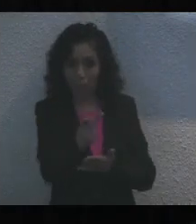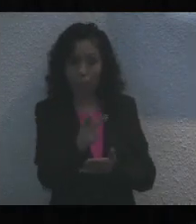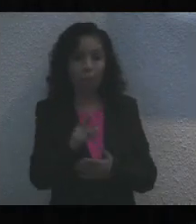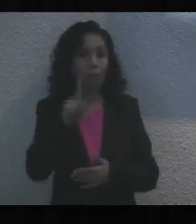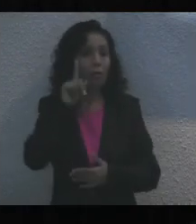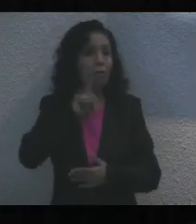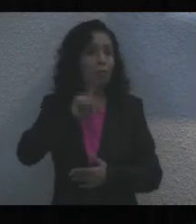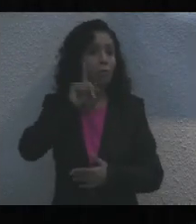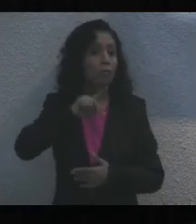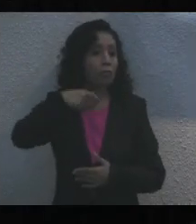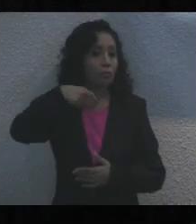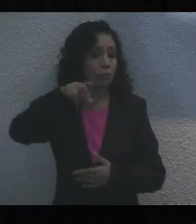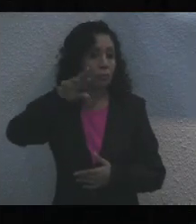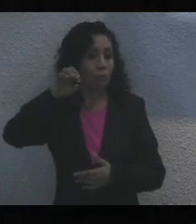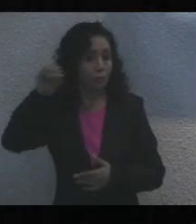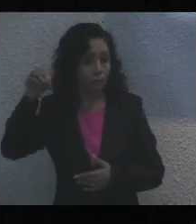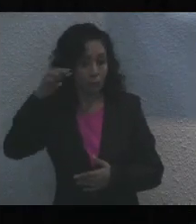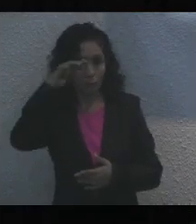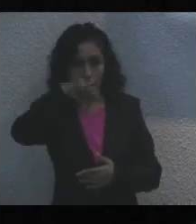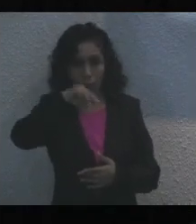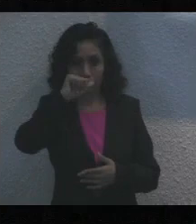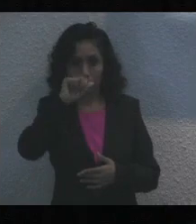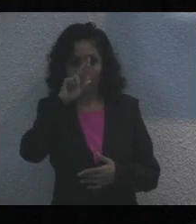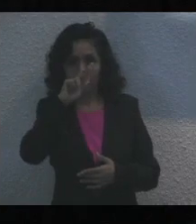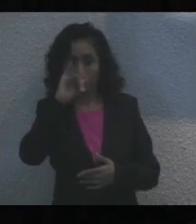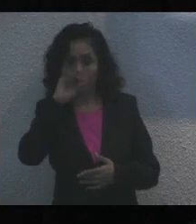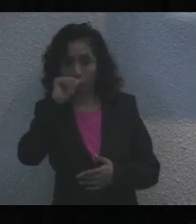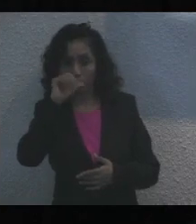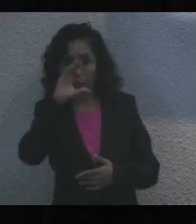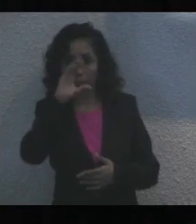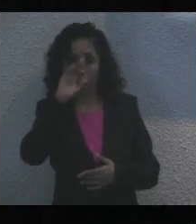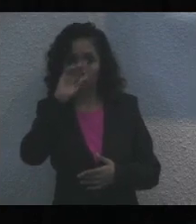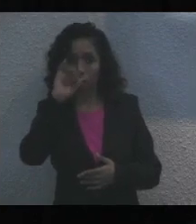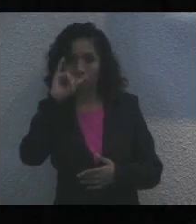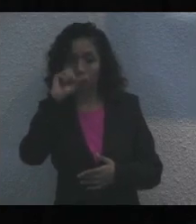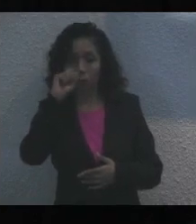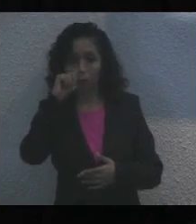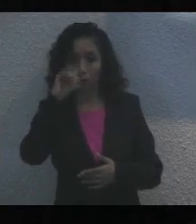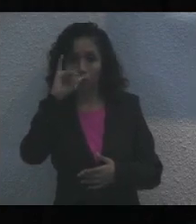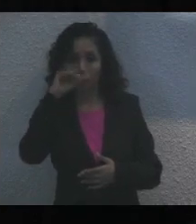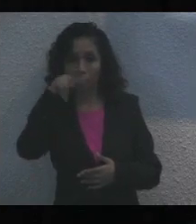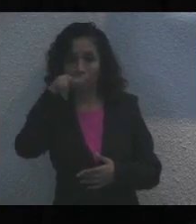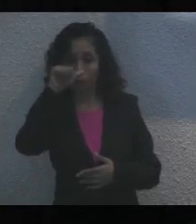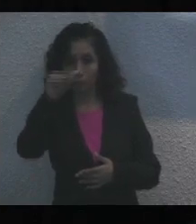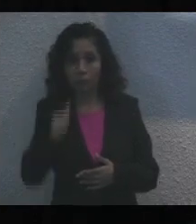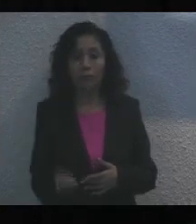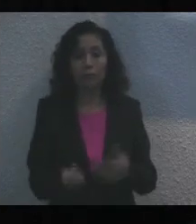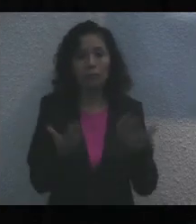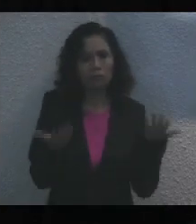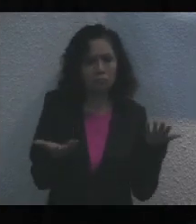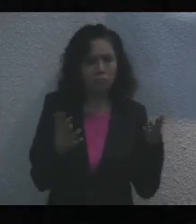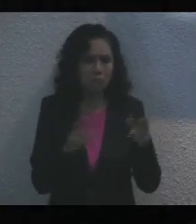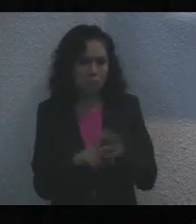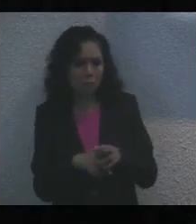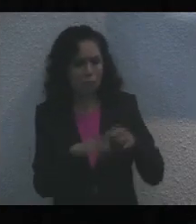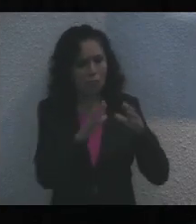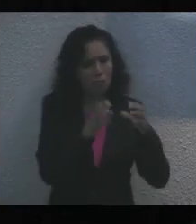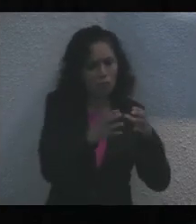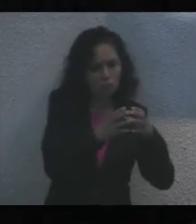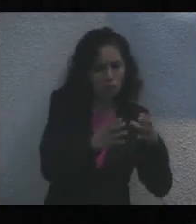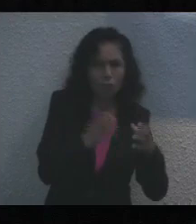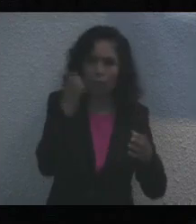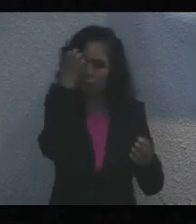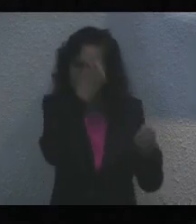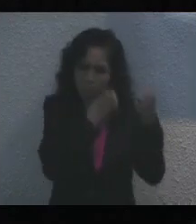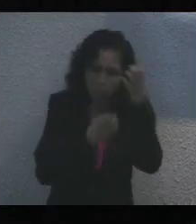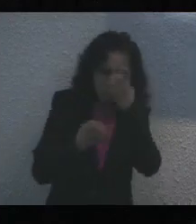distinguida quintanarroense María Cristina Sangre Aguilar, se formará un consejo de evaluación